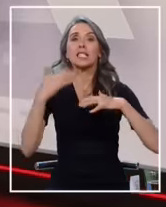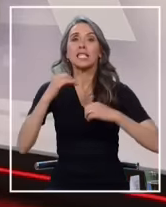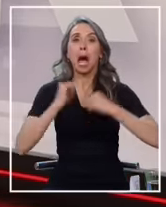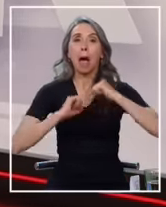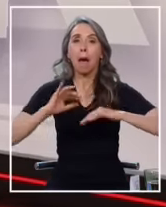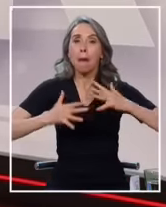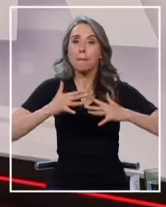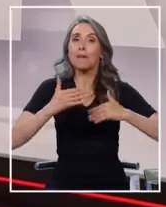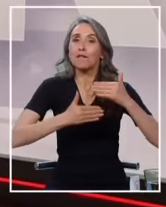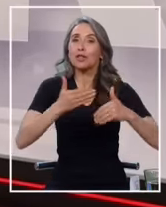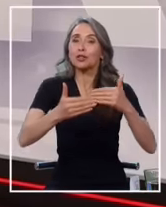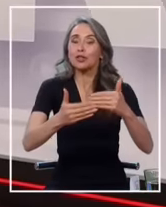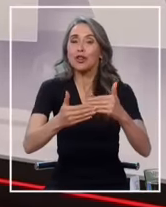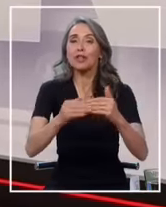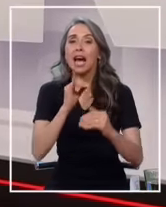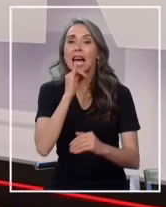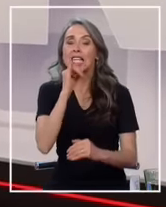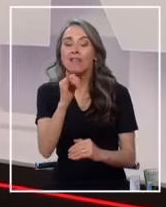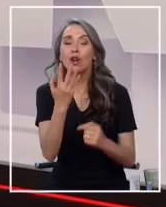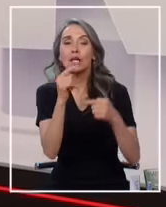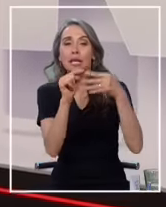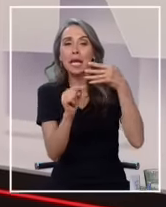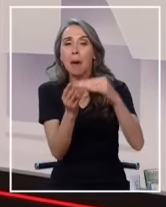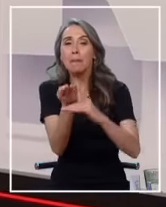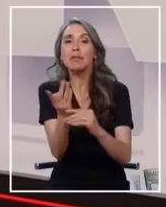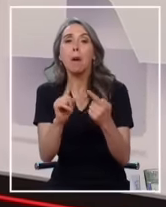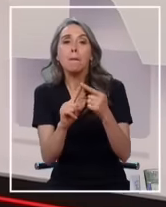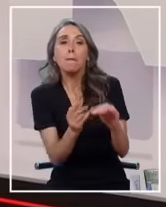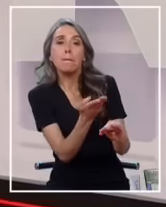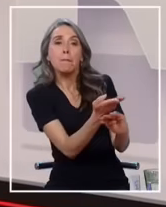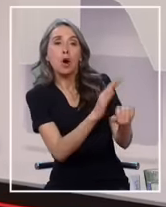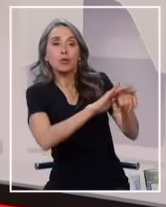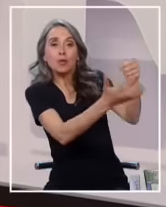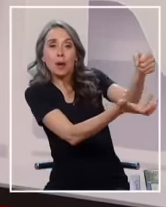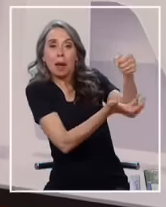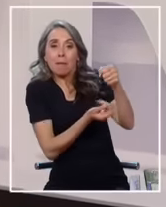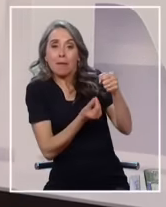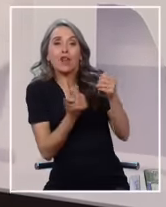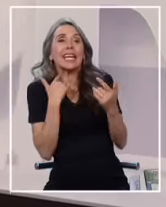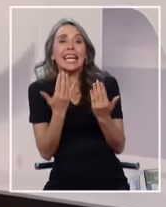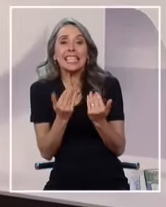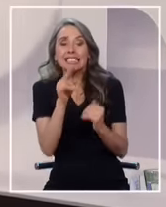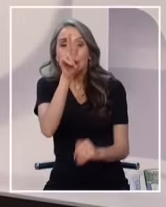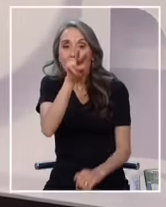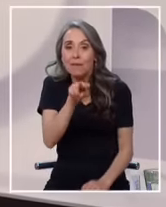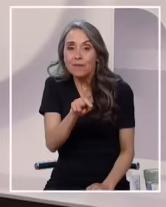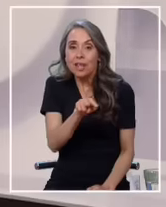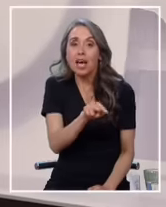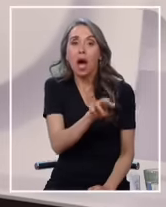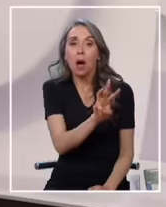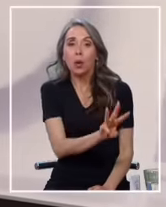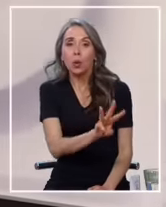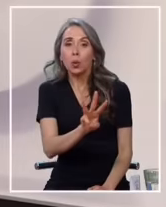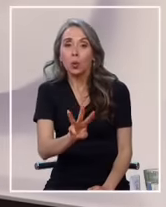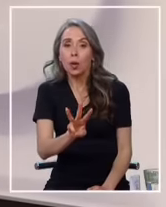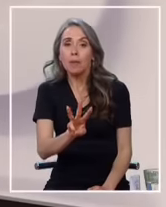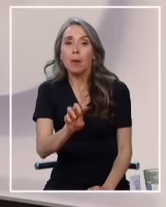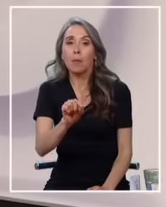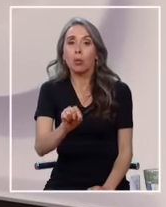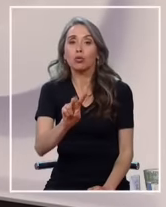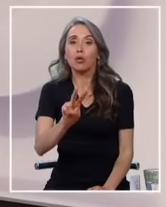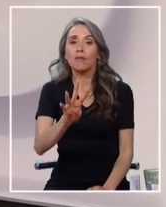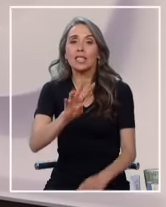ya funcionando. La información de los requisitos, cómo postular y todo lo que se necesita la encuentra ingresando a nuestro portal